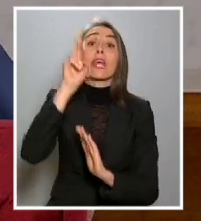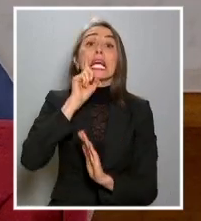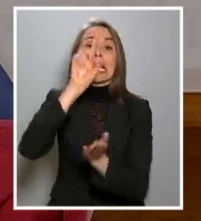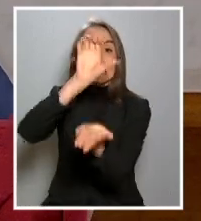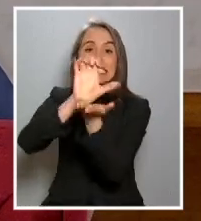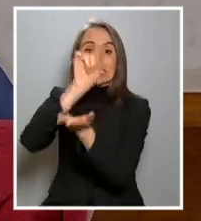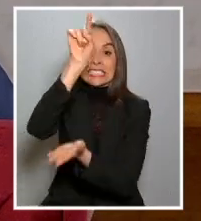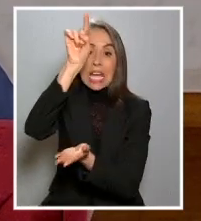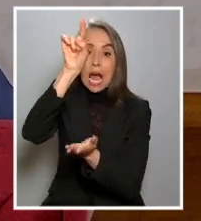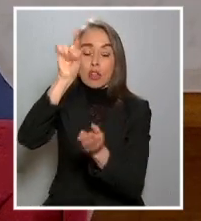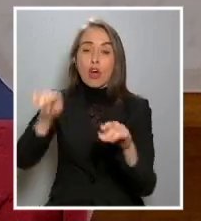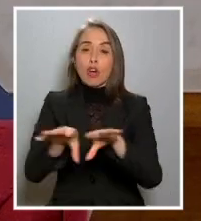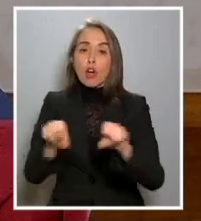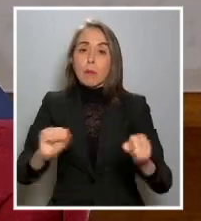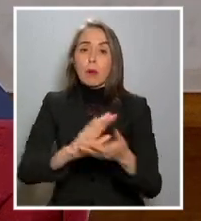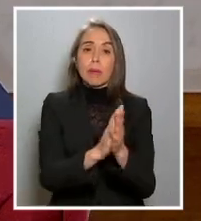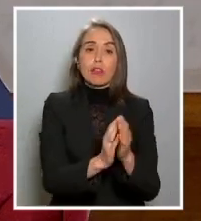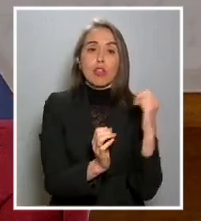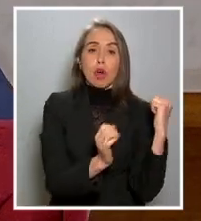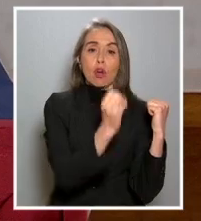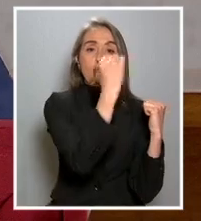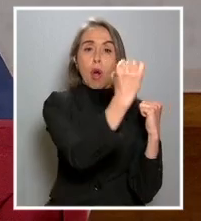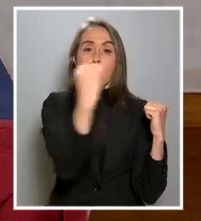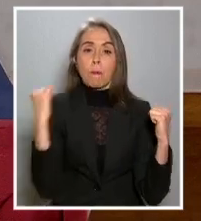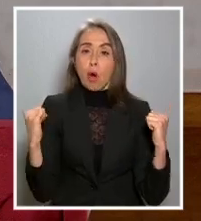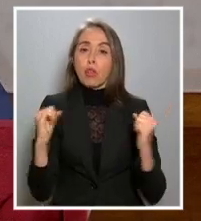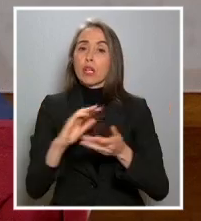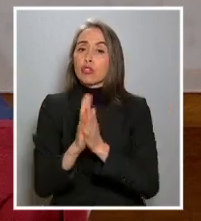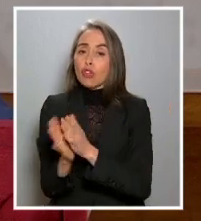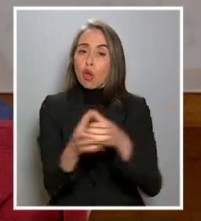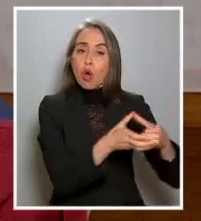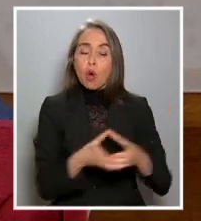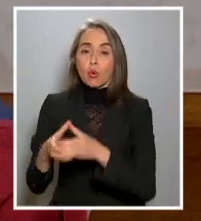que comprometa a todos sus poderes, a todos los